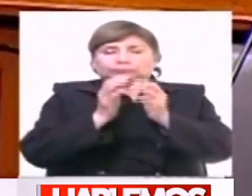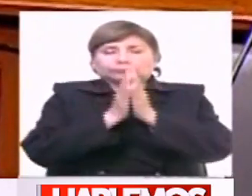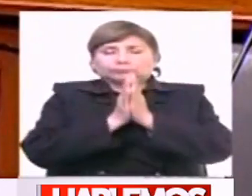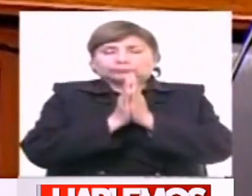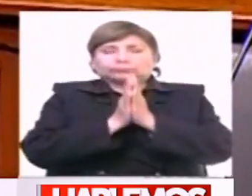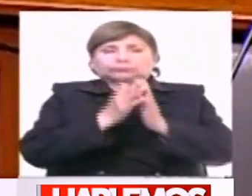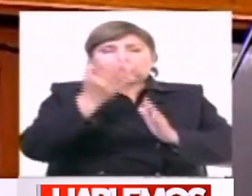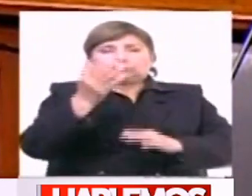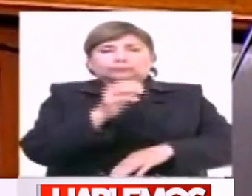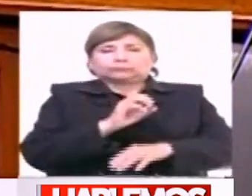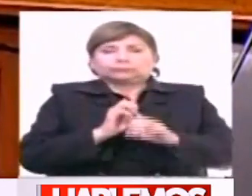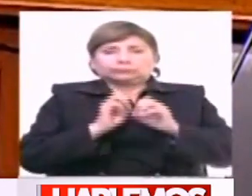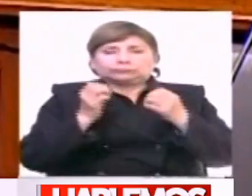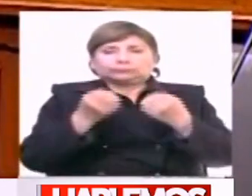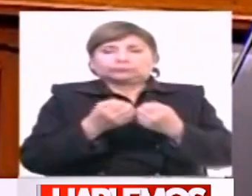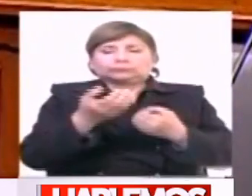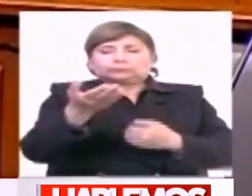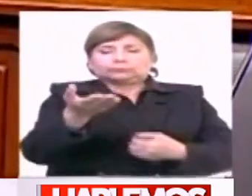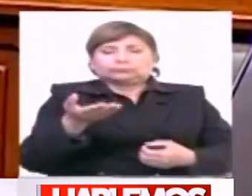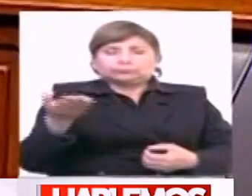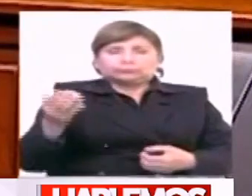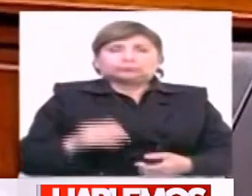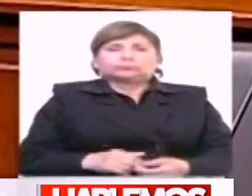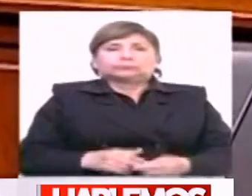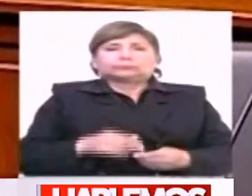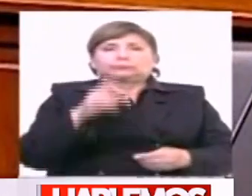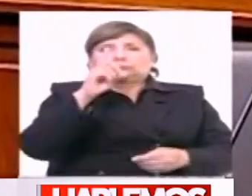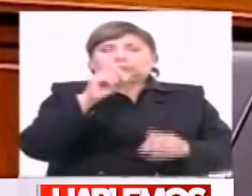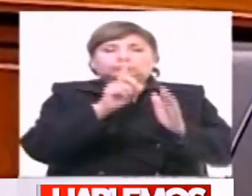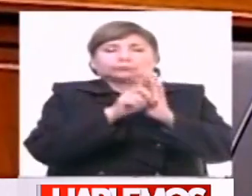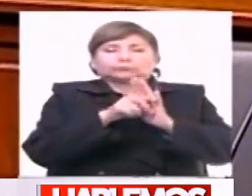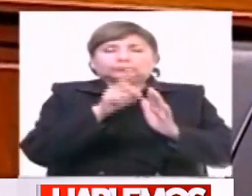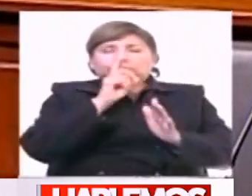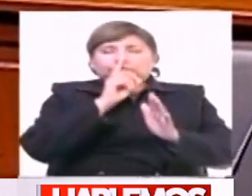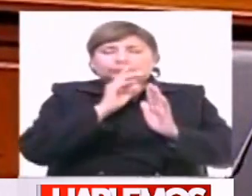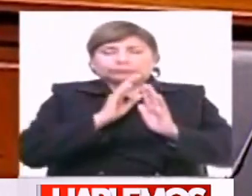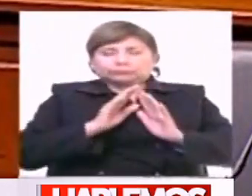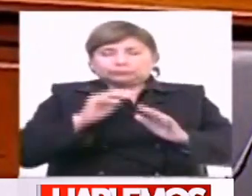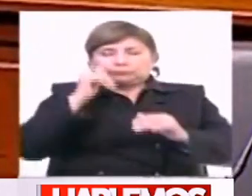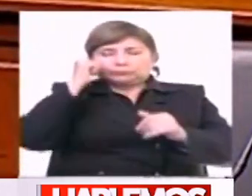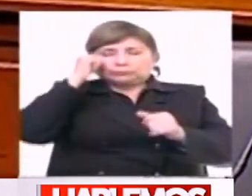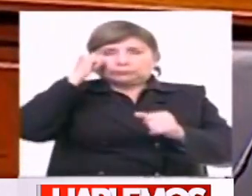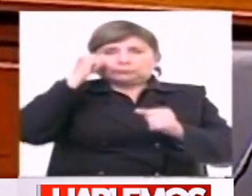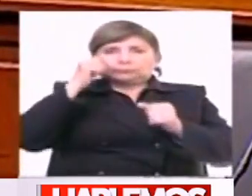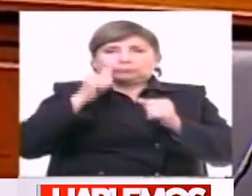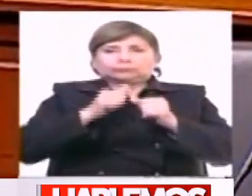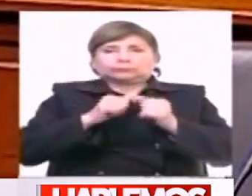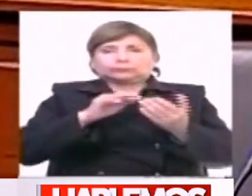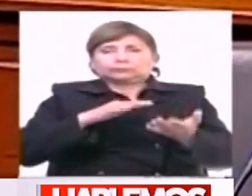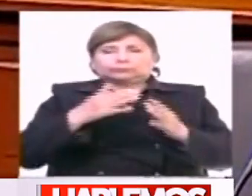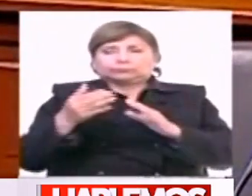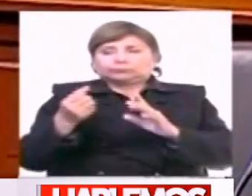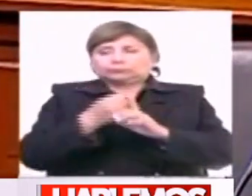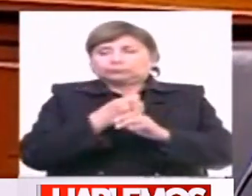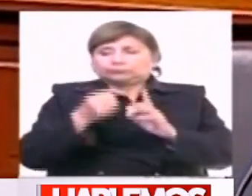hemiciclo y a los invitados un minuto de silencio para recordar a las víctimas de esa masacre.